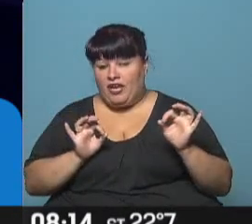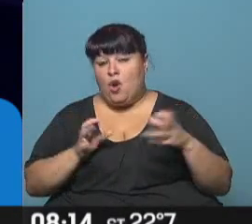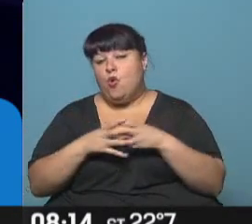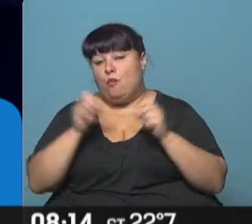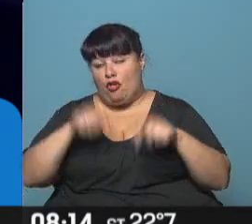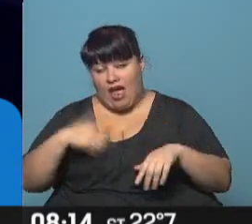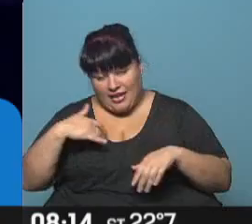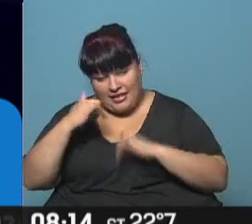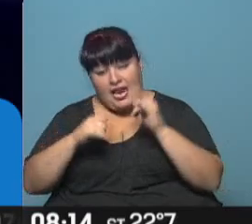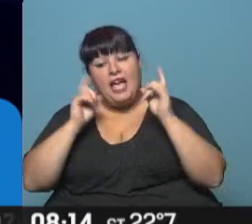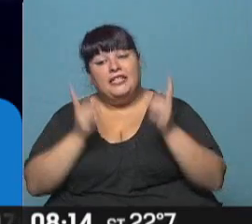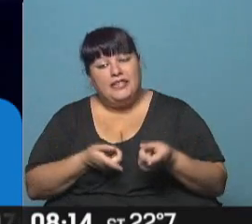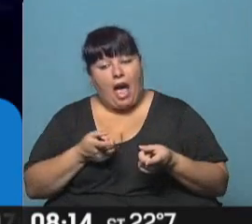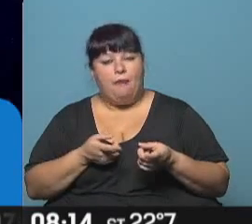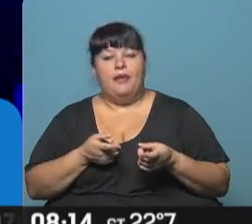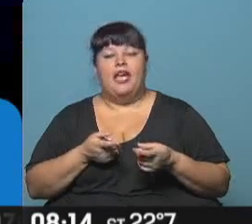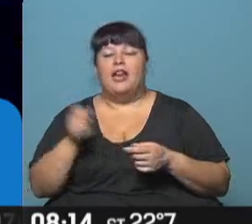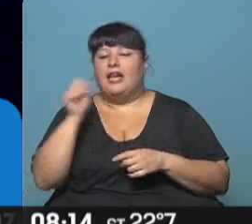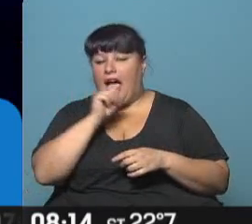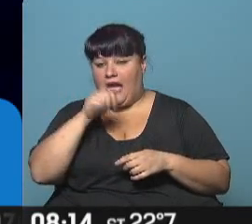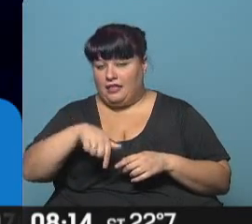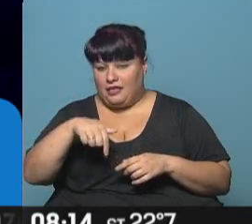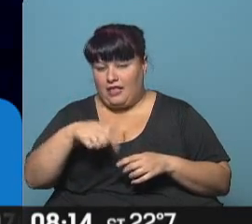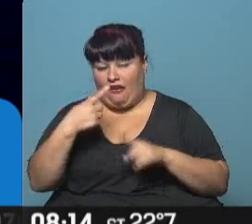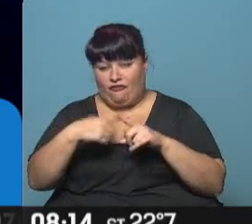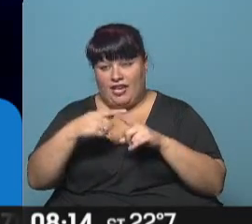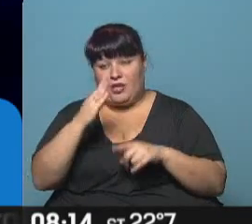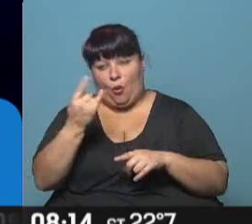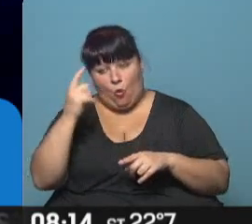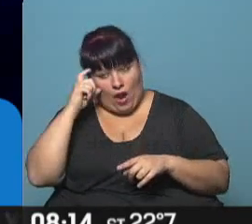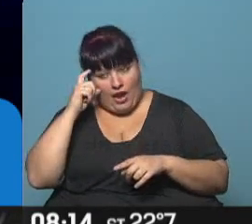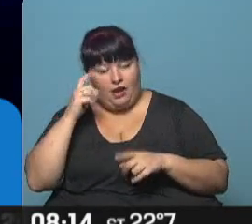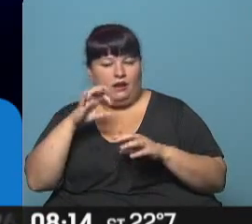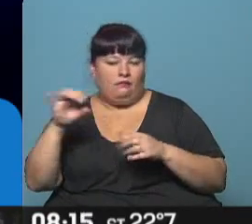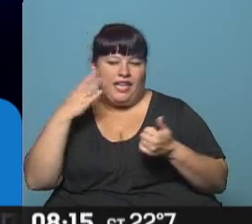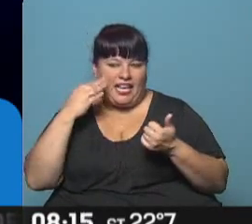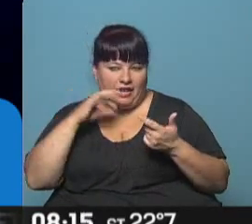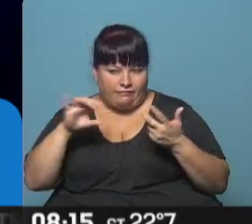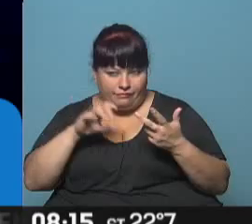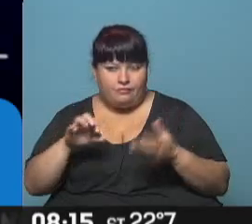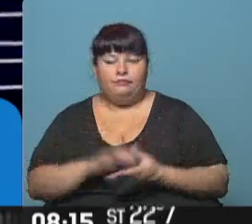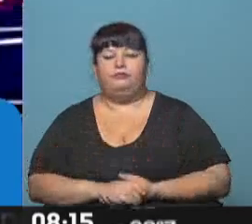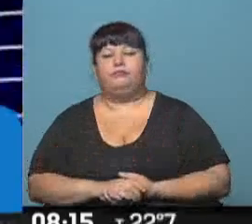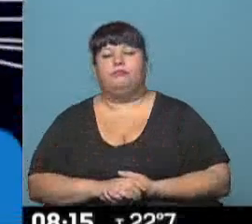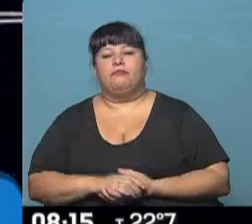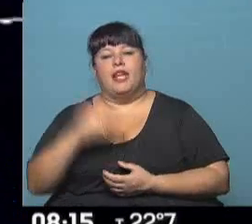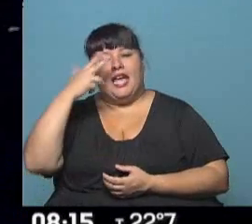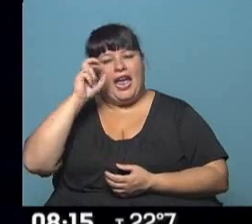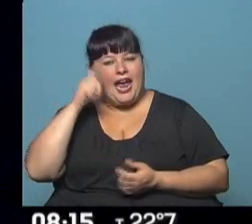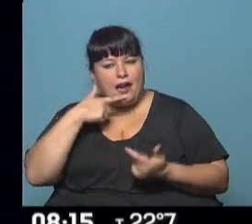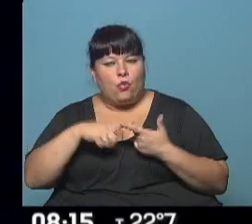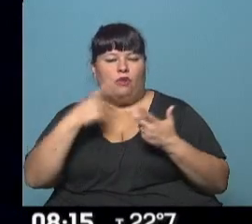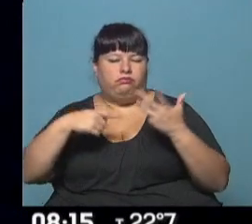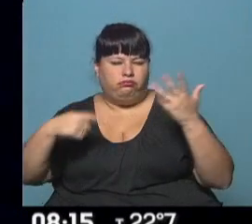bandas locales, también van a tener su espacio en esta edición del Festival Bue: Mark Ronson y Kevin Parker, Hércules and Lava Fair,